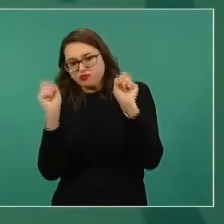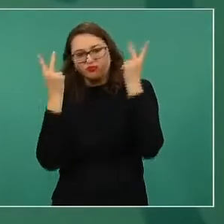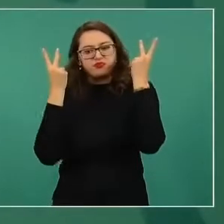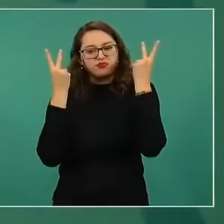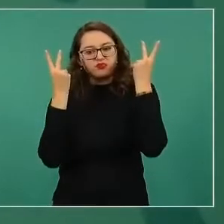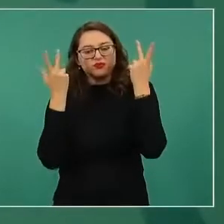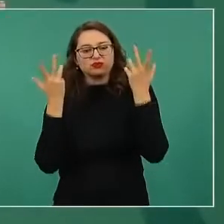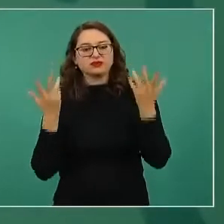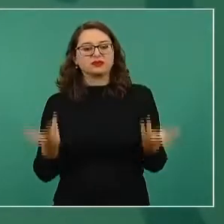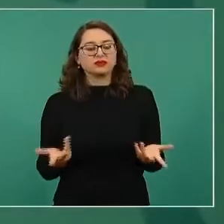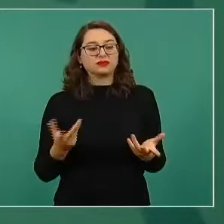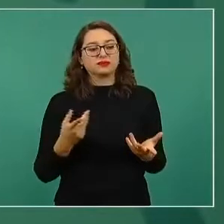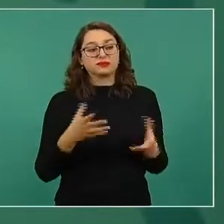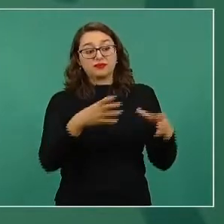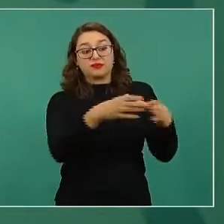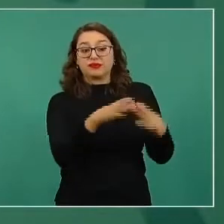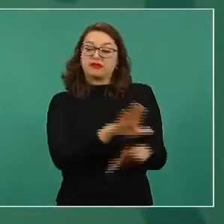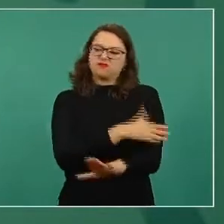y se quedó